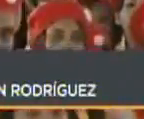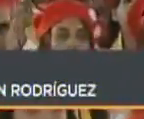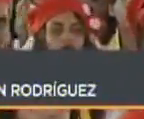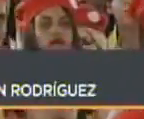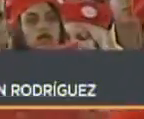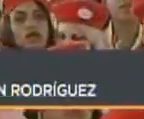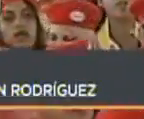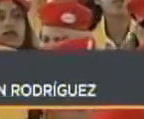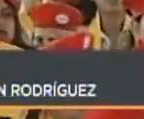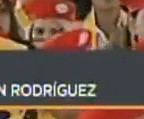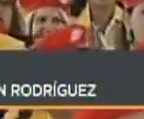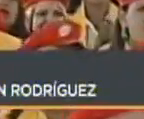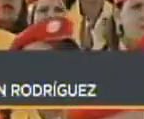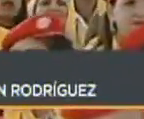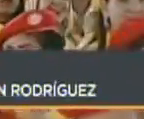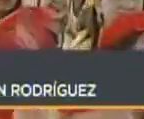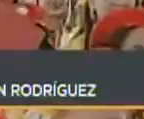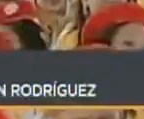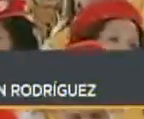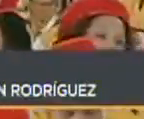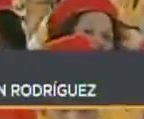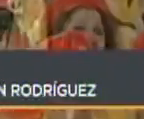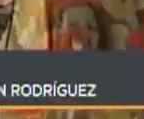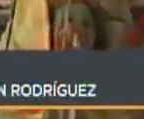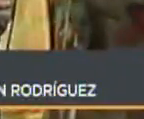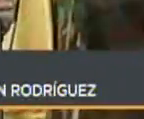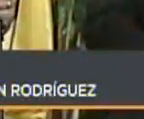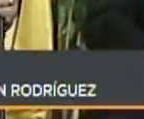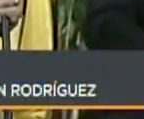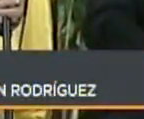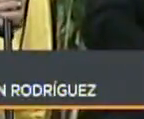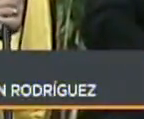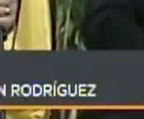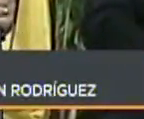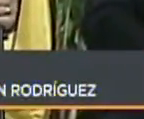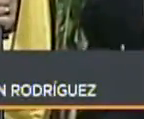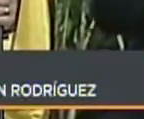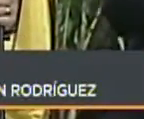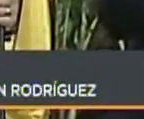Que viva la educación pública, gratuita y de calidad.